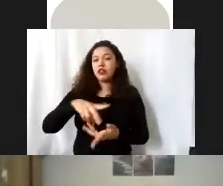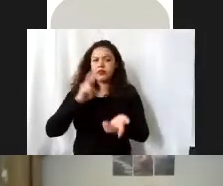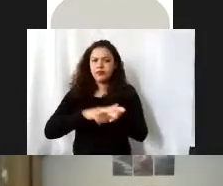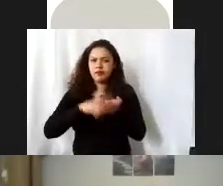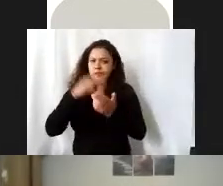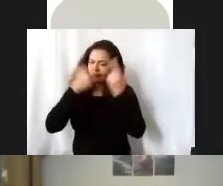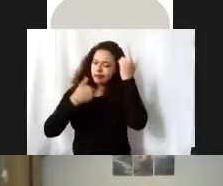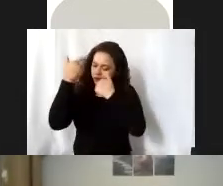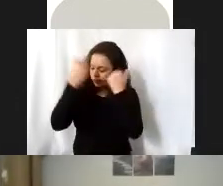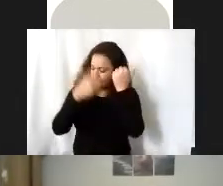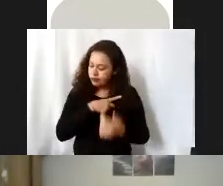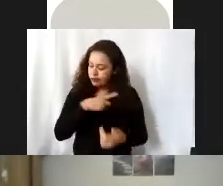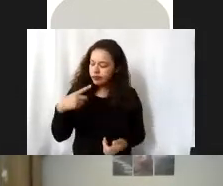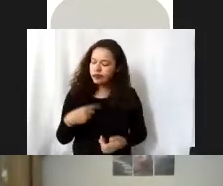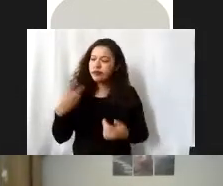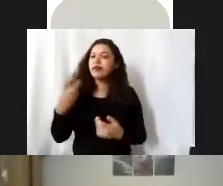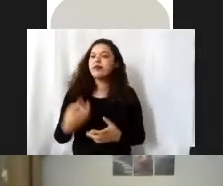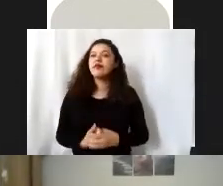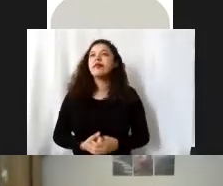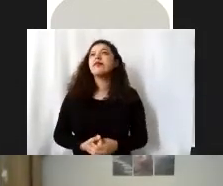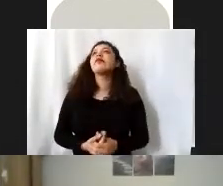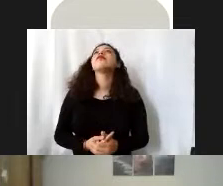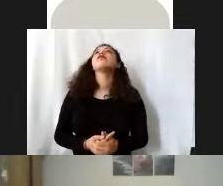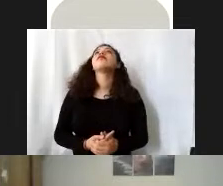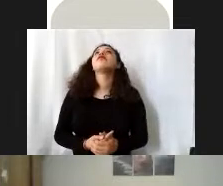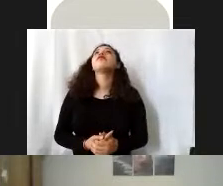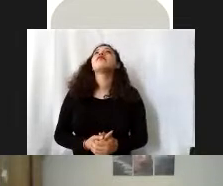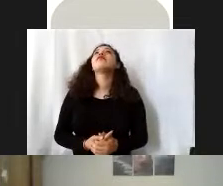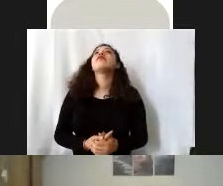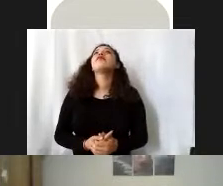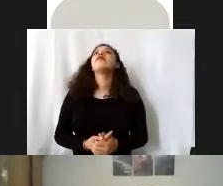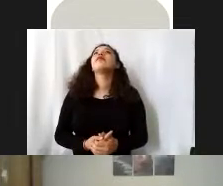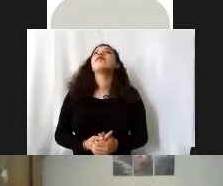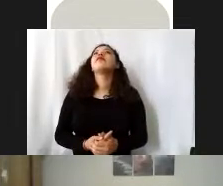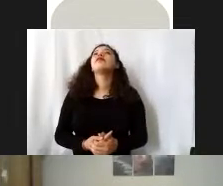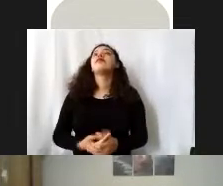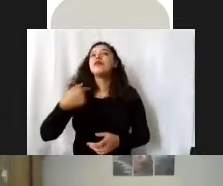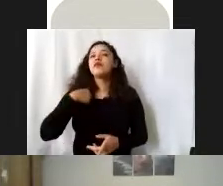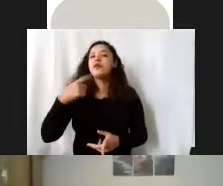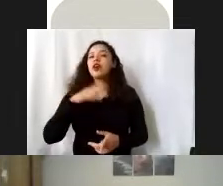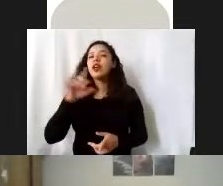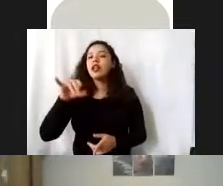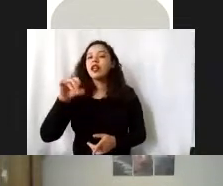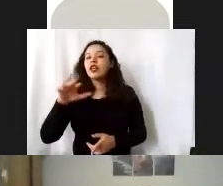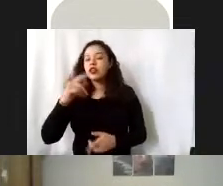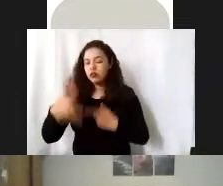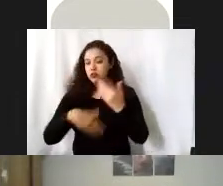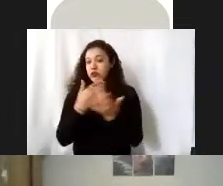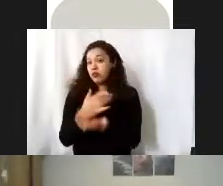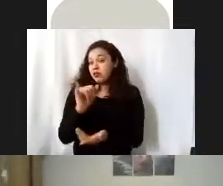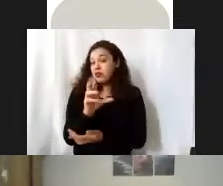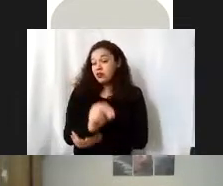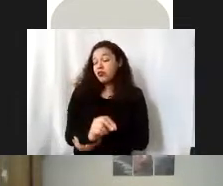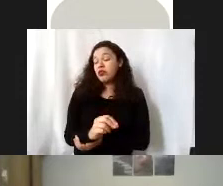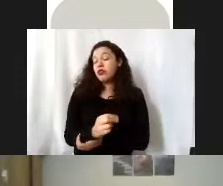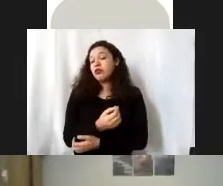¿no? Realmente el indicador que estoy planteando o ya no, como tú nos decías, dadas